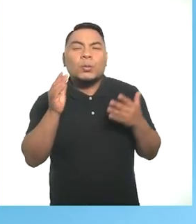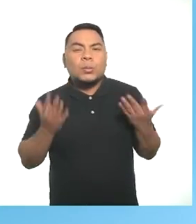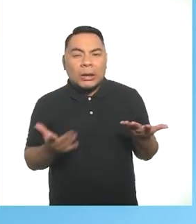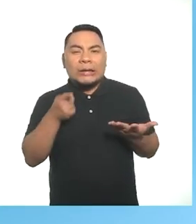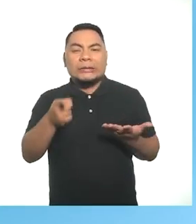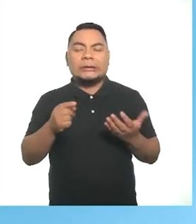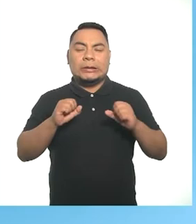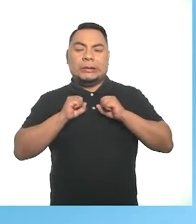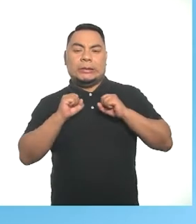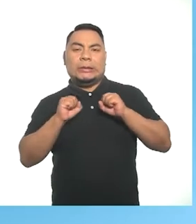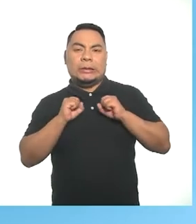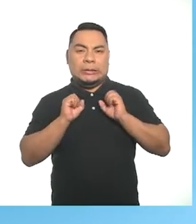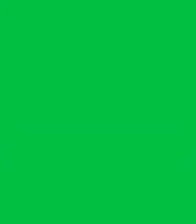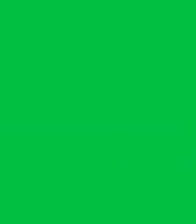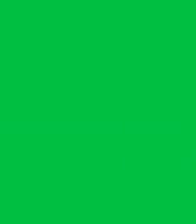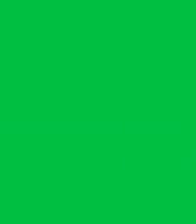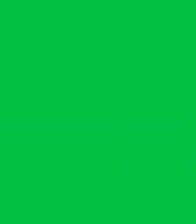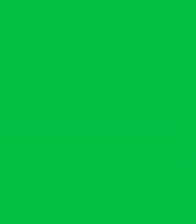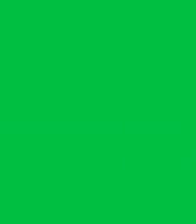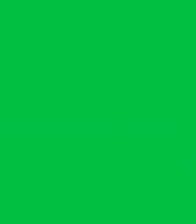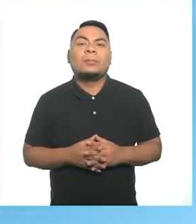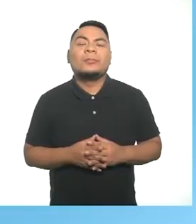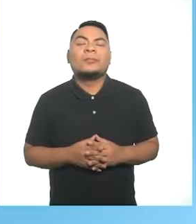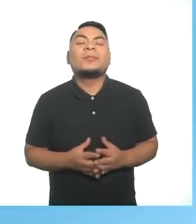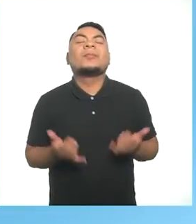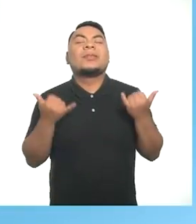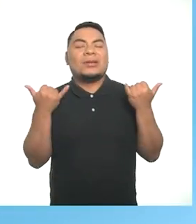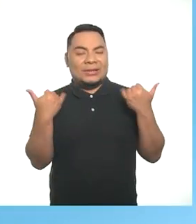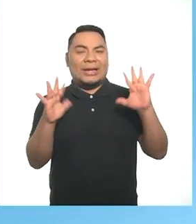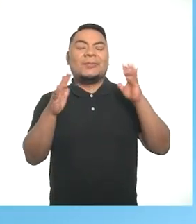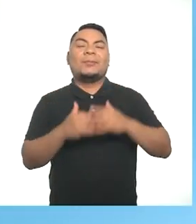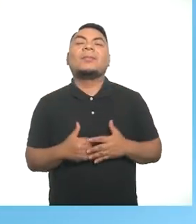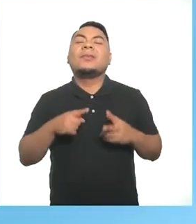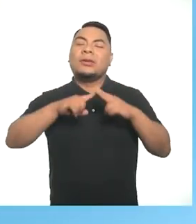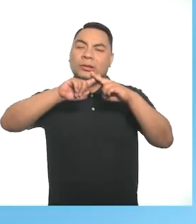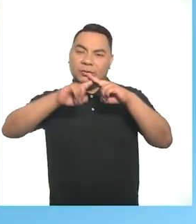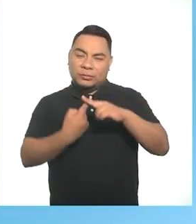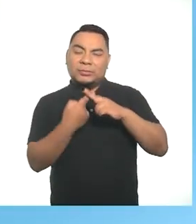pequeño calentamiento. Ahora sí,